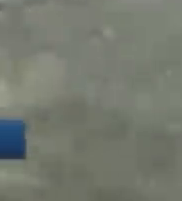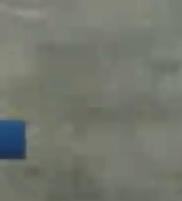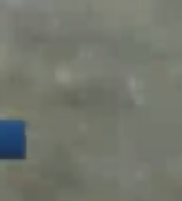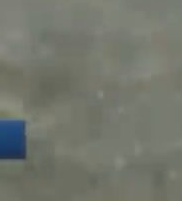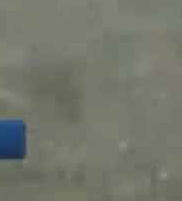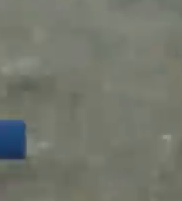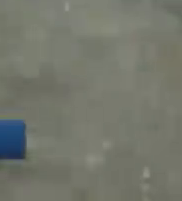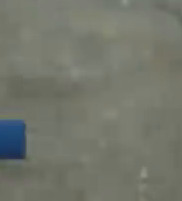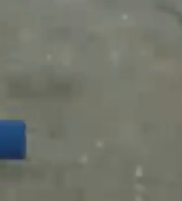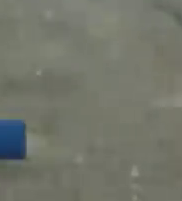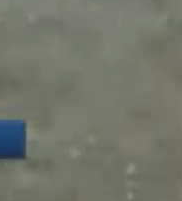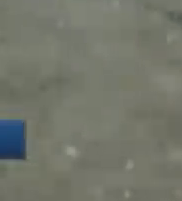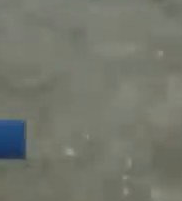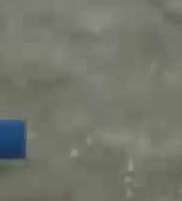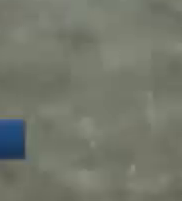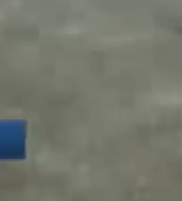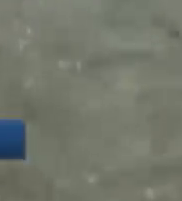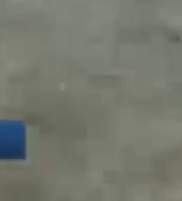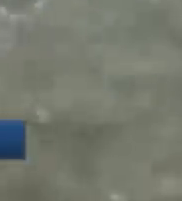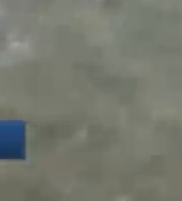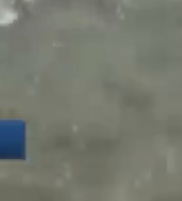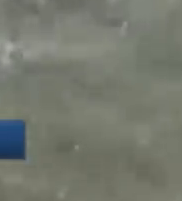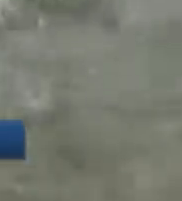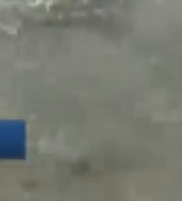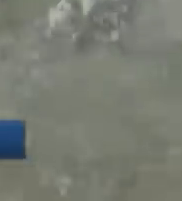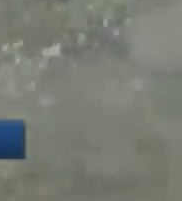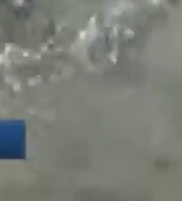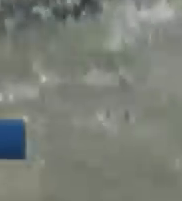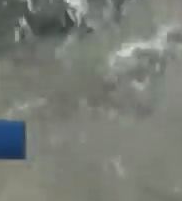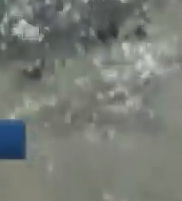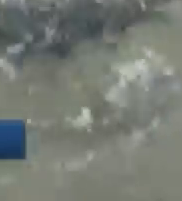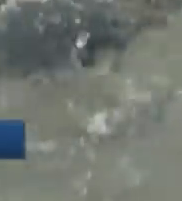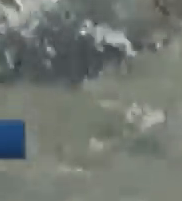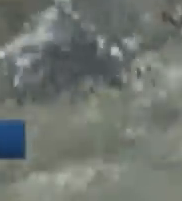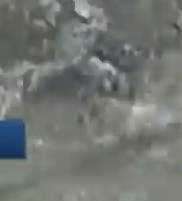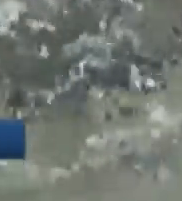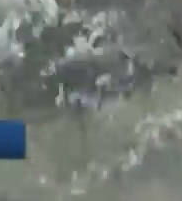reparación de una fuga de agua.